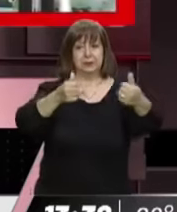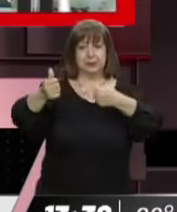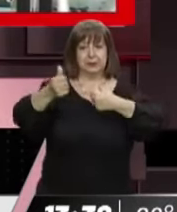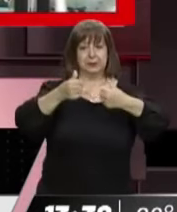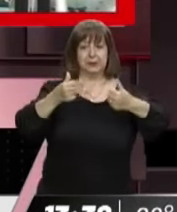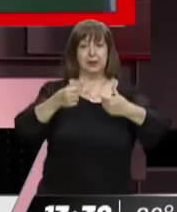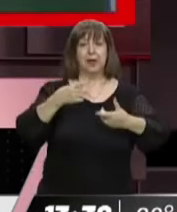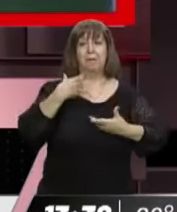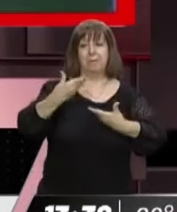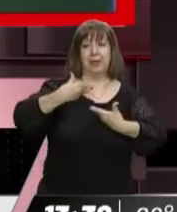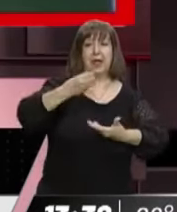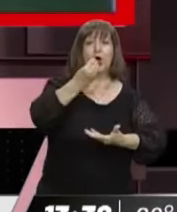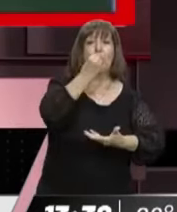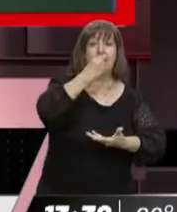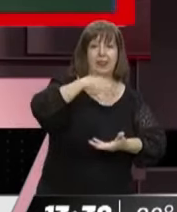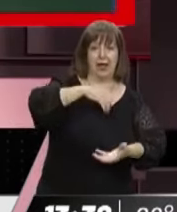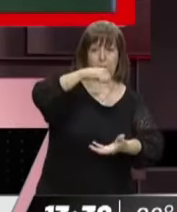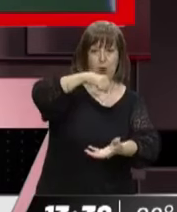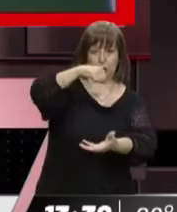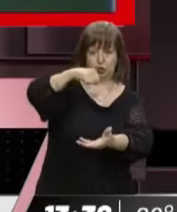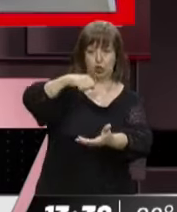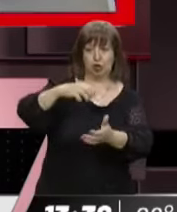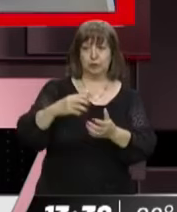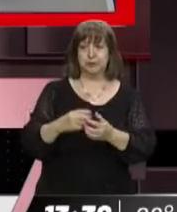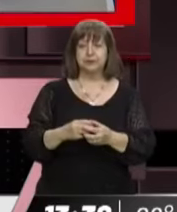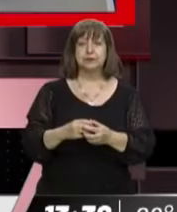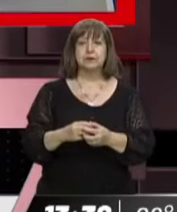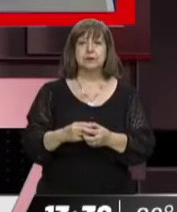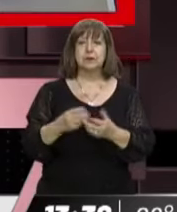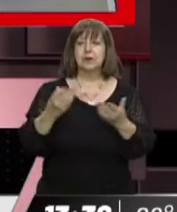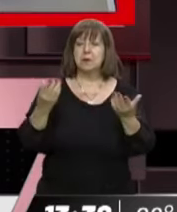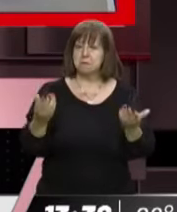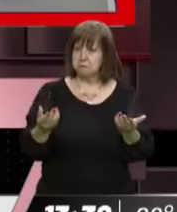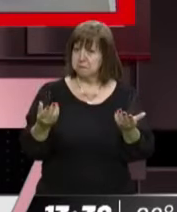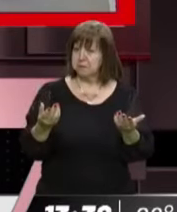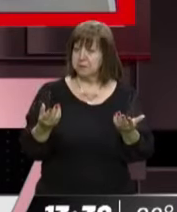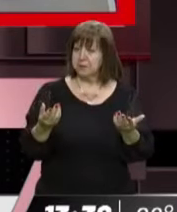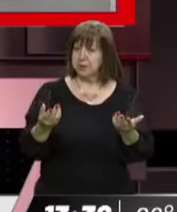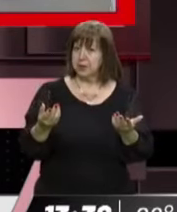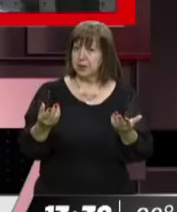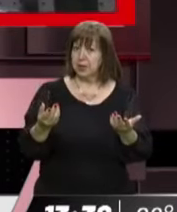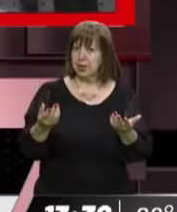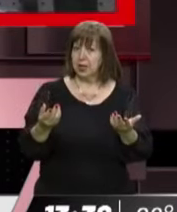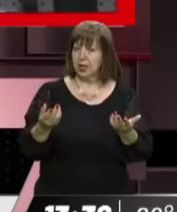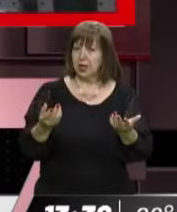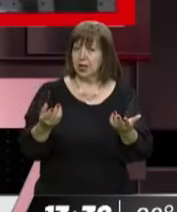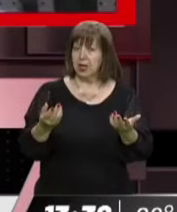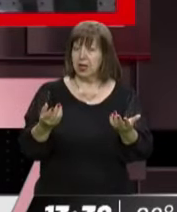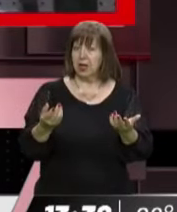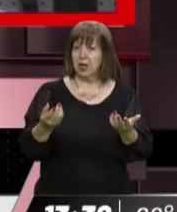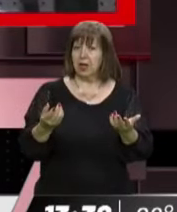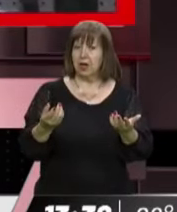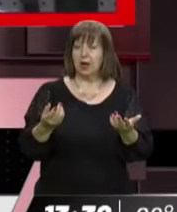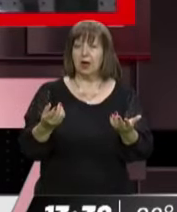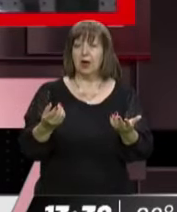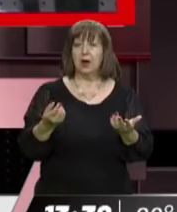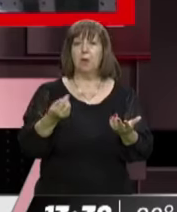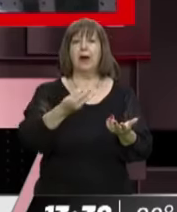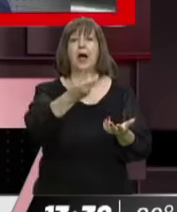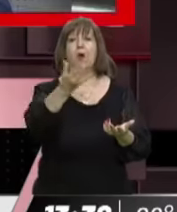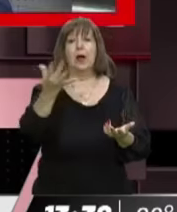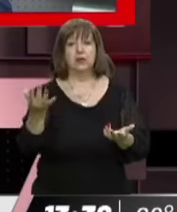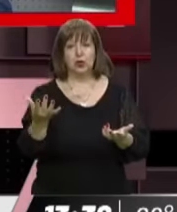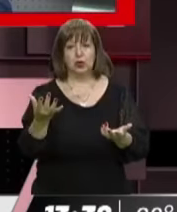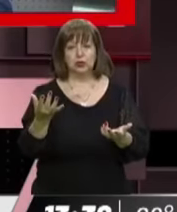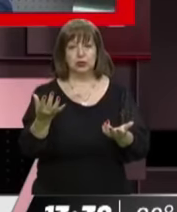comida, ¿sí? Sí. Primero que no nos daban la contraparte de... Nos decían un número y no nos decían